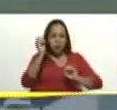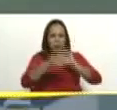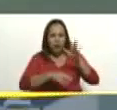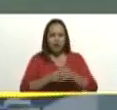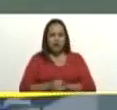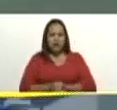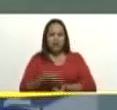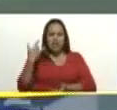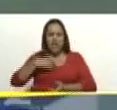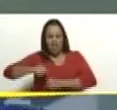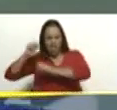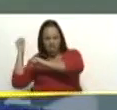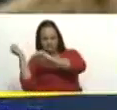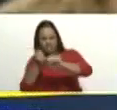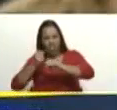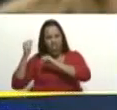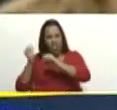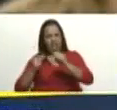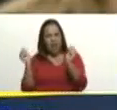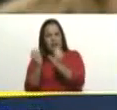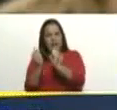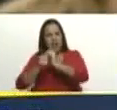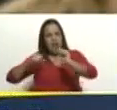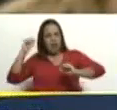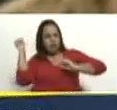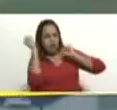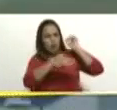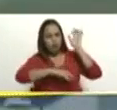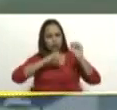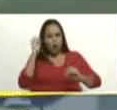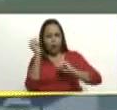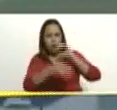le caían a piedra, peñonazo,